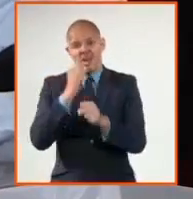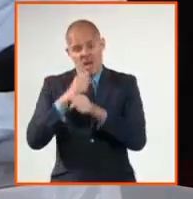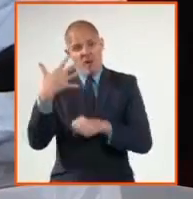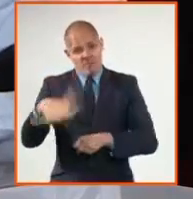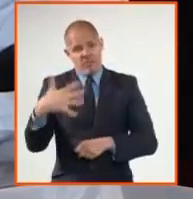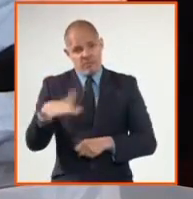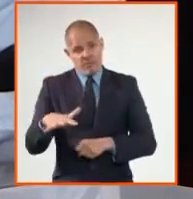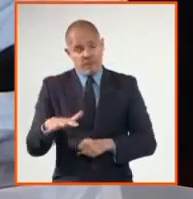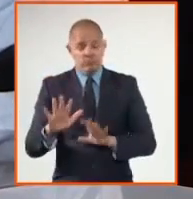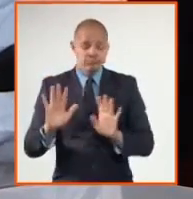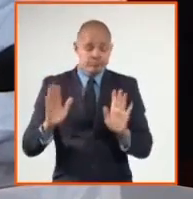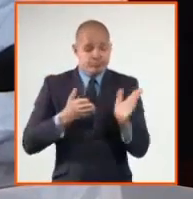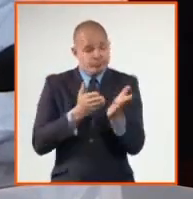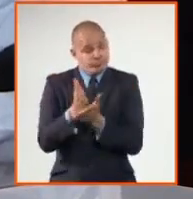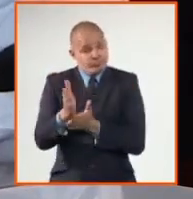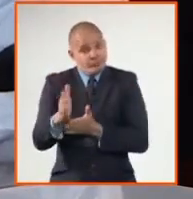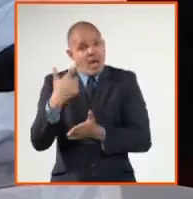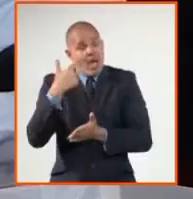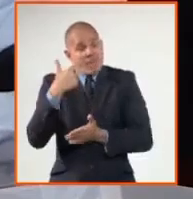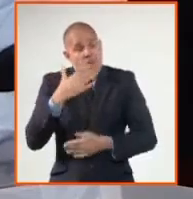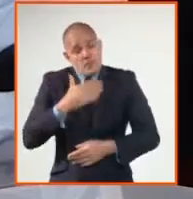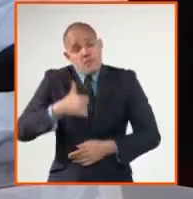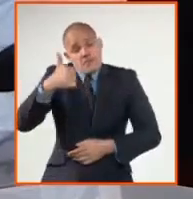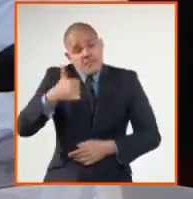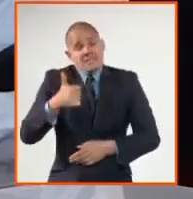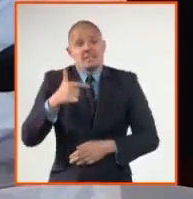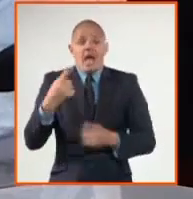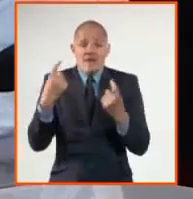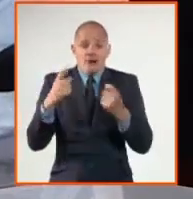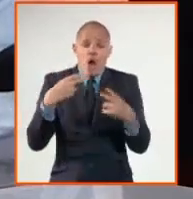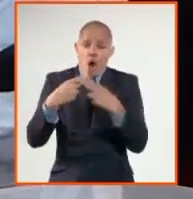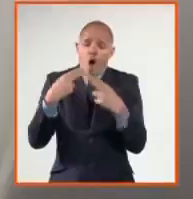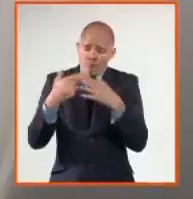pero hay que tener confianza de que es un trabajo técnico y que lo vamos a hacer que va a quedar bien